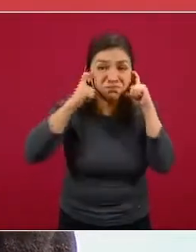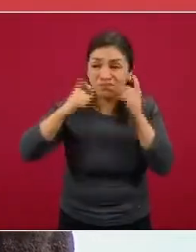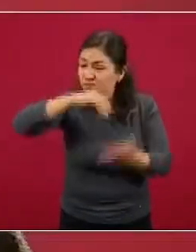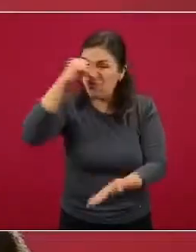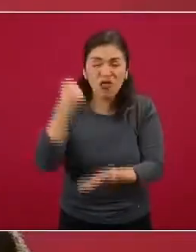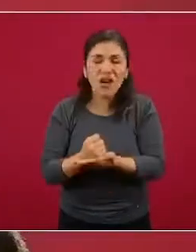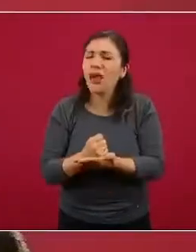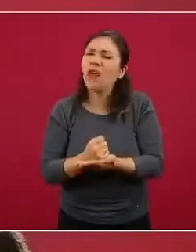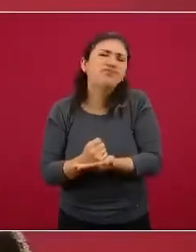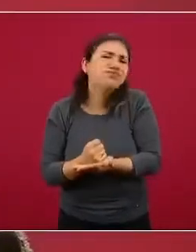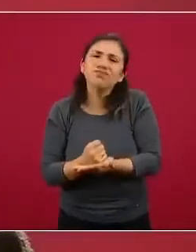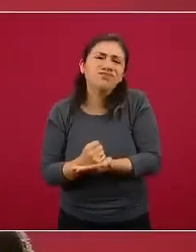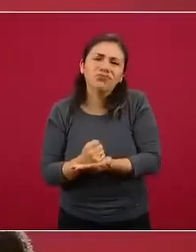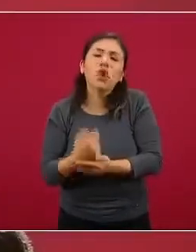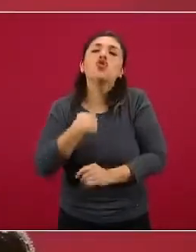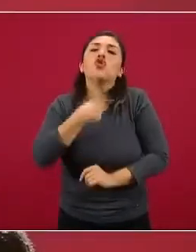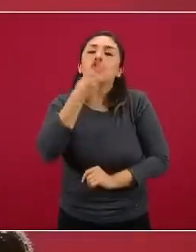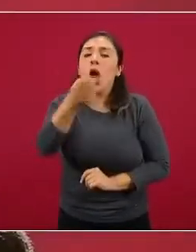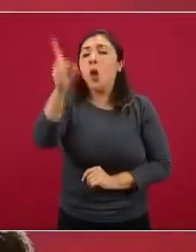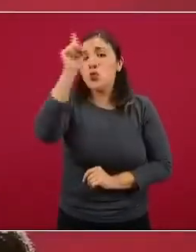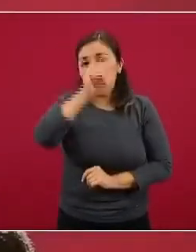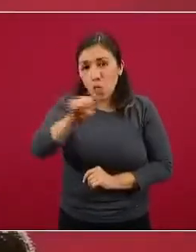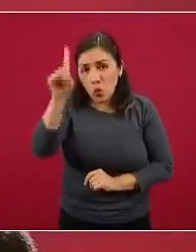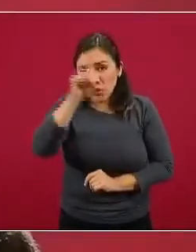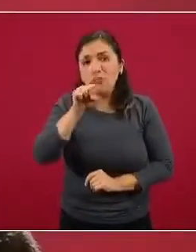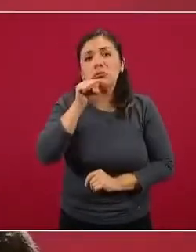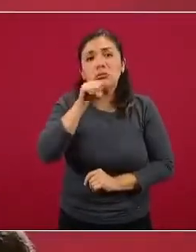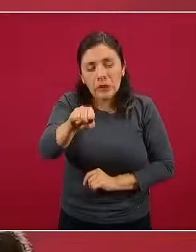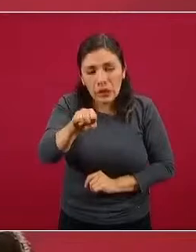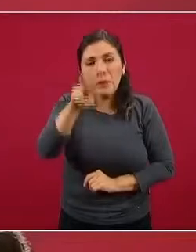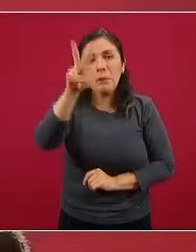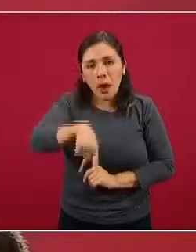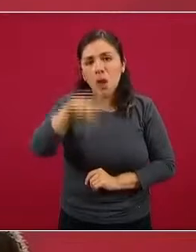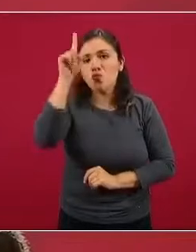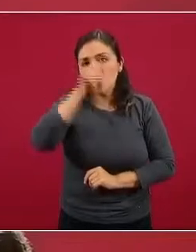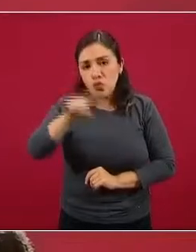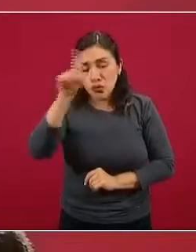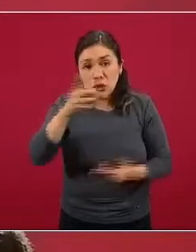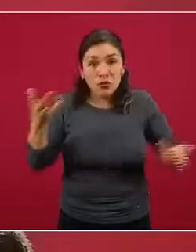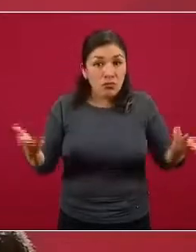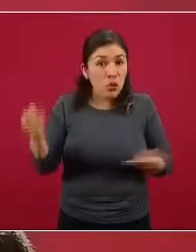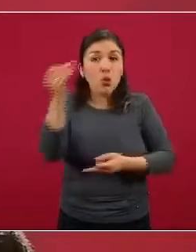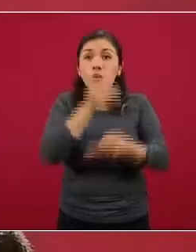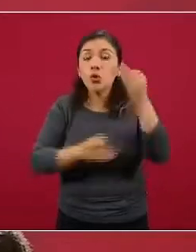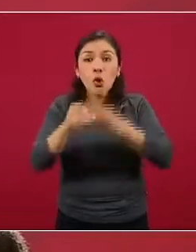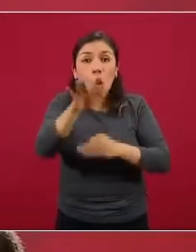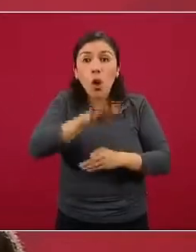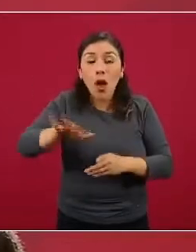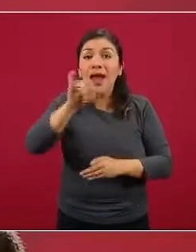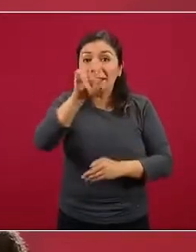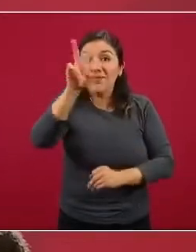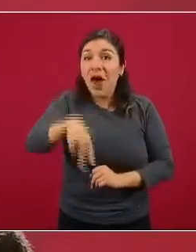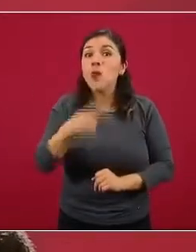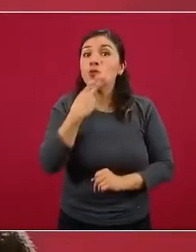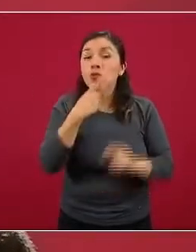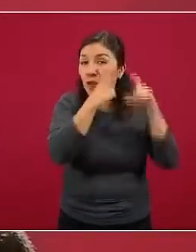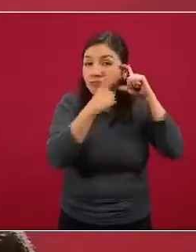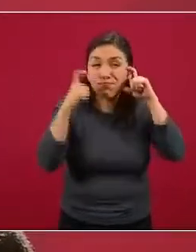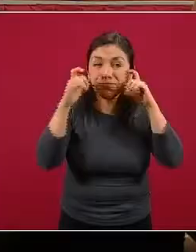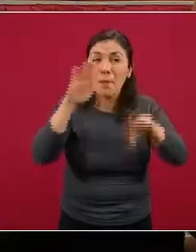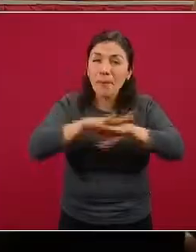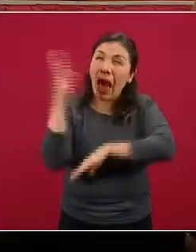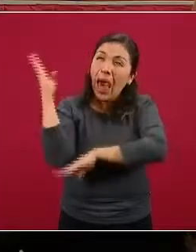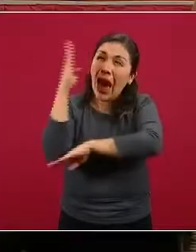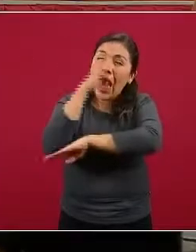hacer, lo hemos dicho, lo recomendamos ampliamente. En la medida en que todas y todos lo utilicemos la mayor parte del